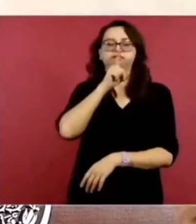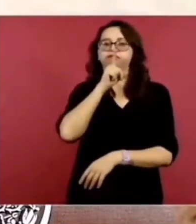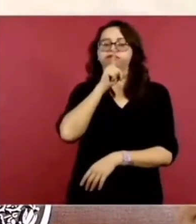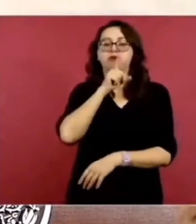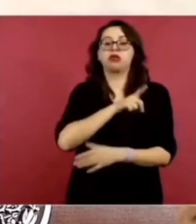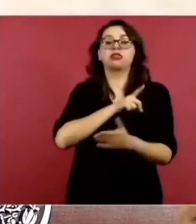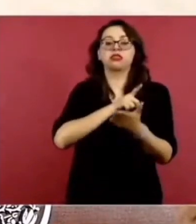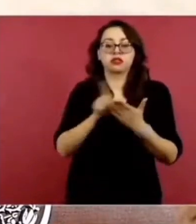Y eso es lo que estamos haciendo. ver video.